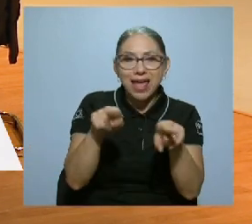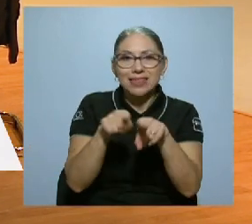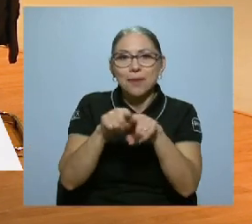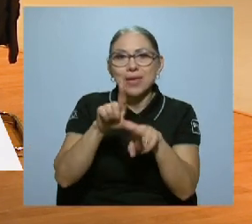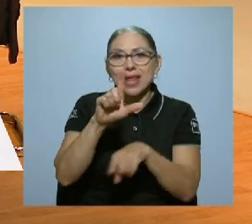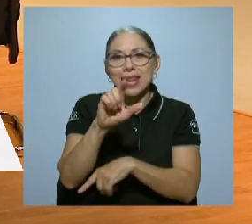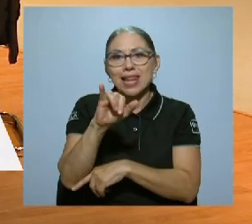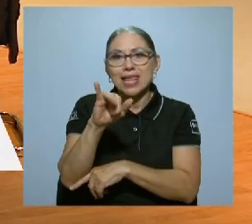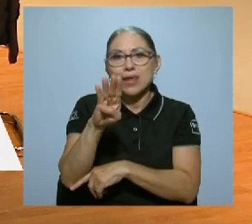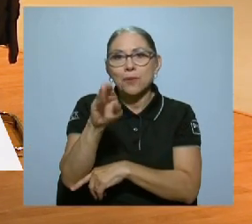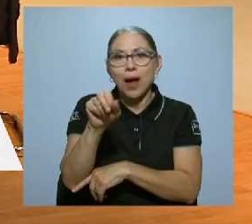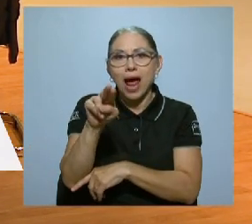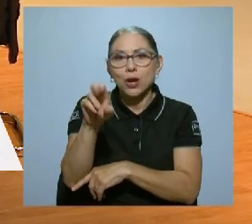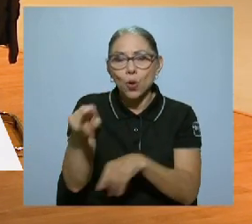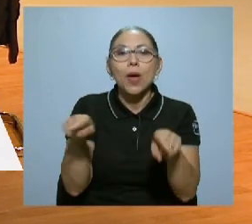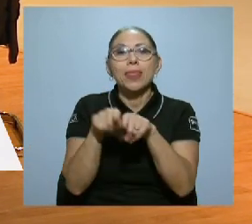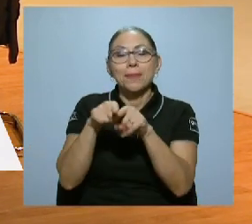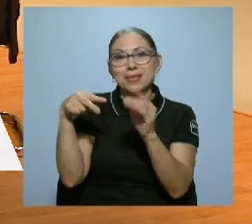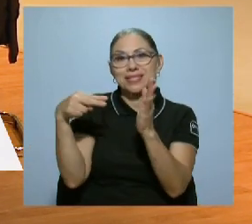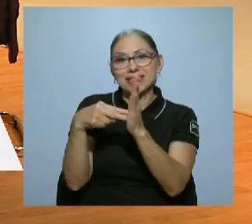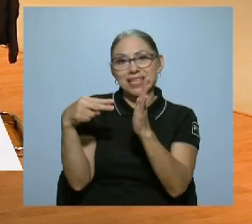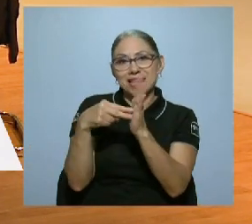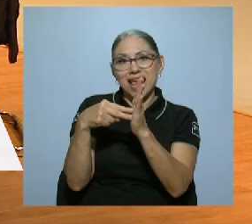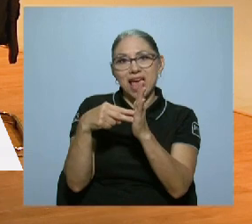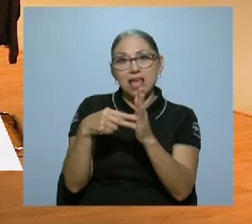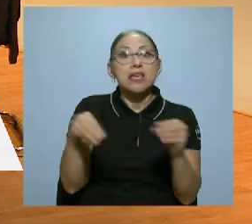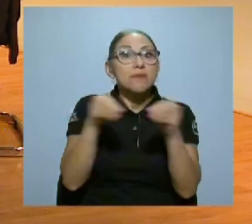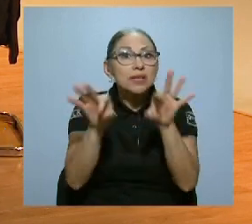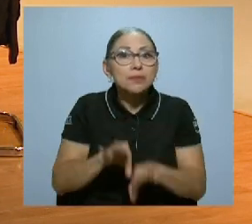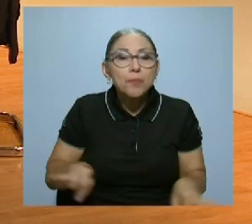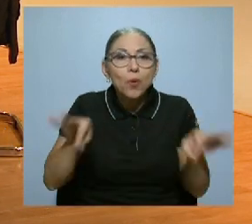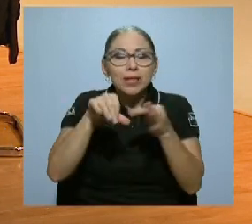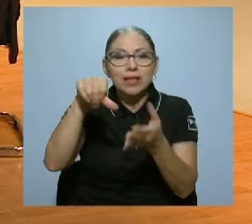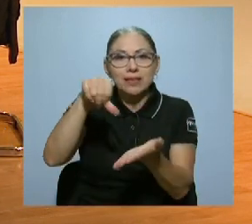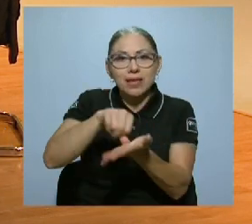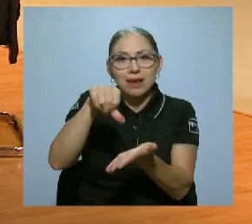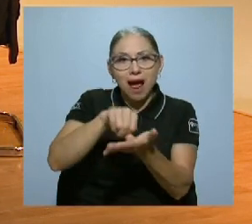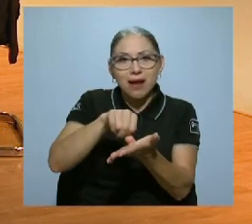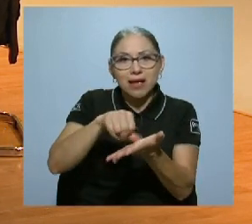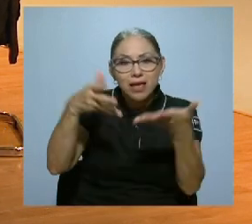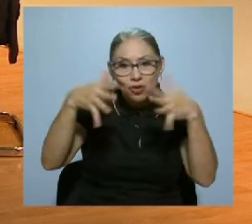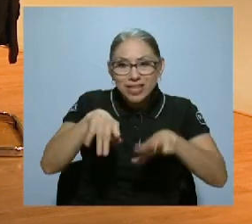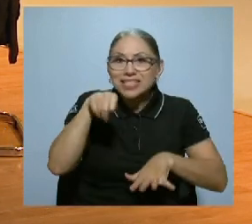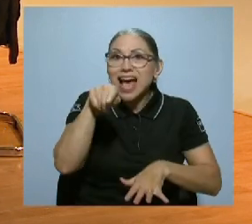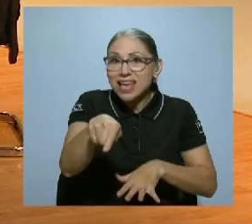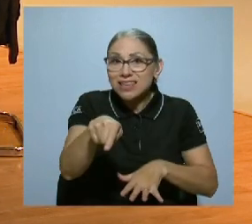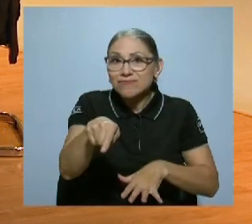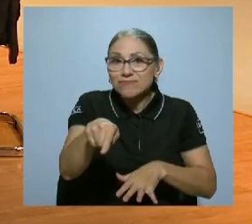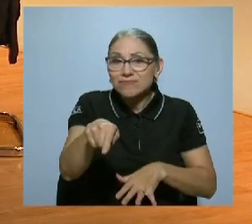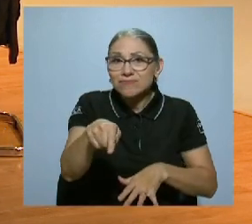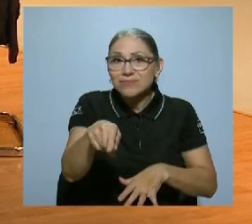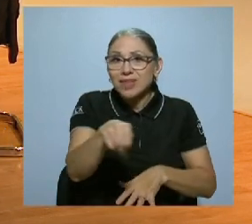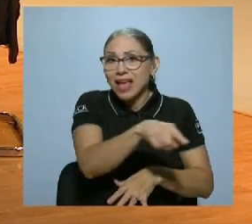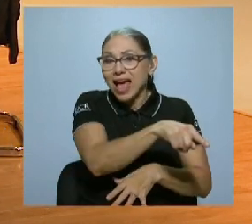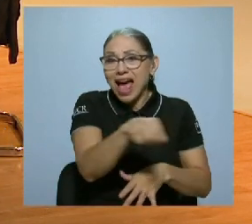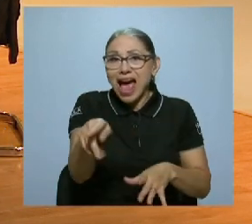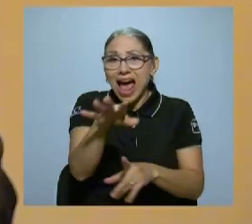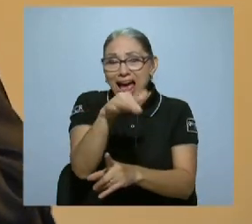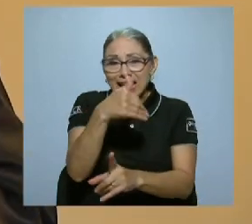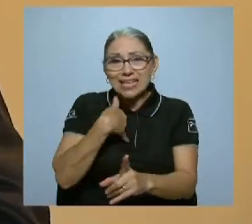mucho más importante, Irán, en donde ya tenemos golpes en ambos lados que se